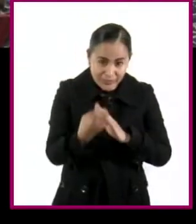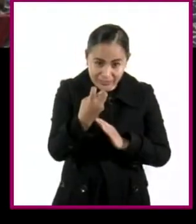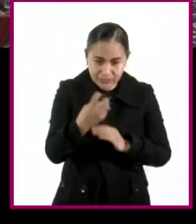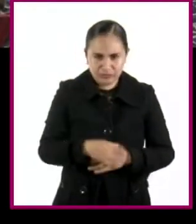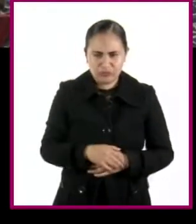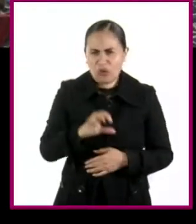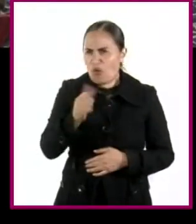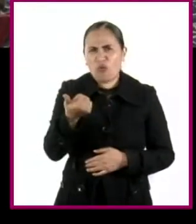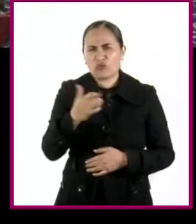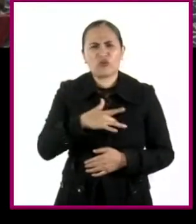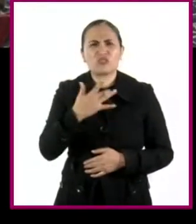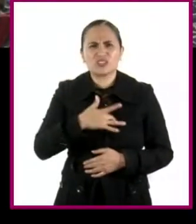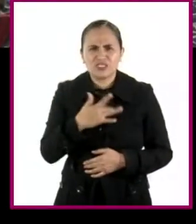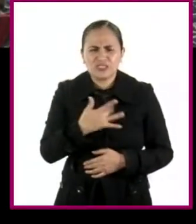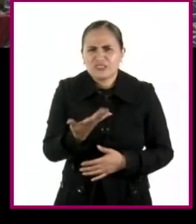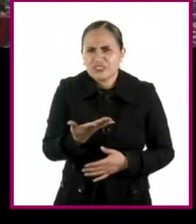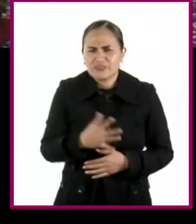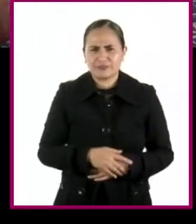¿Algo más?